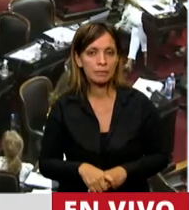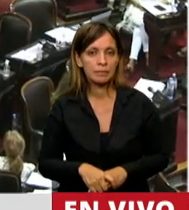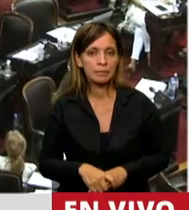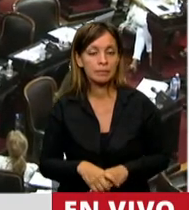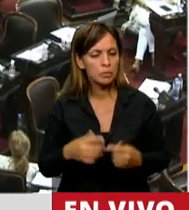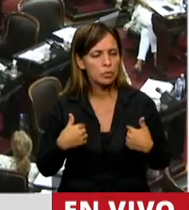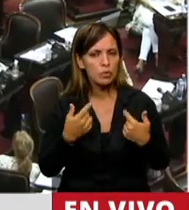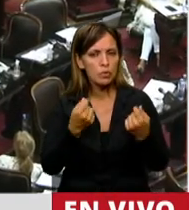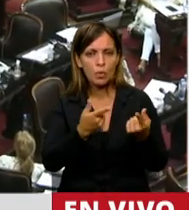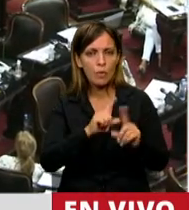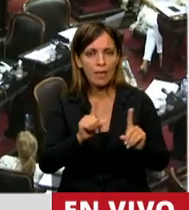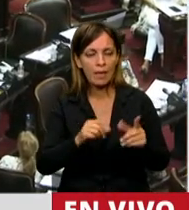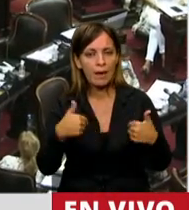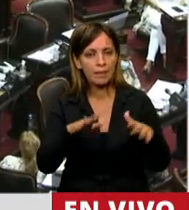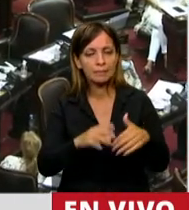a permitir.